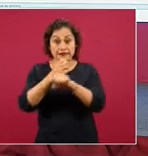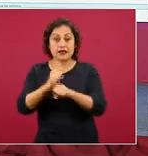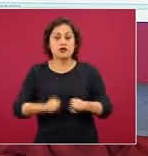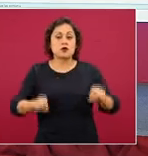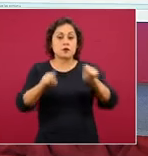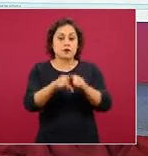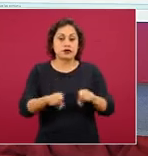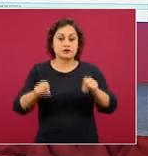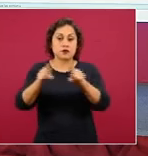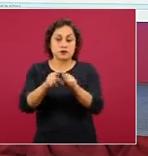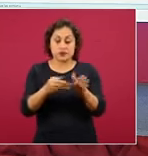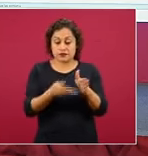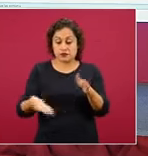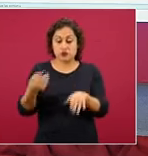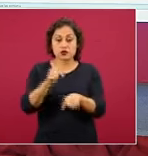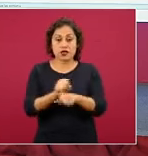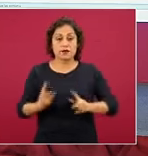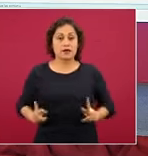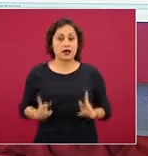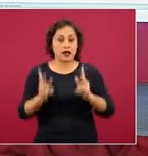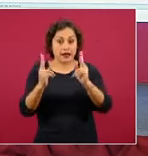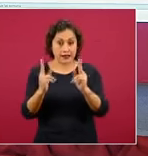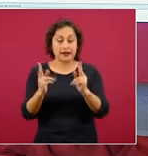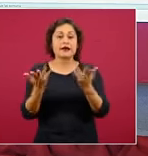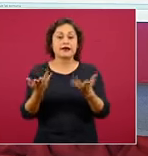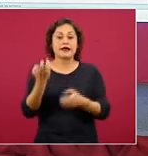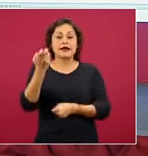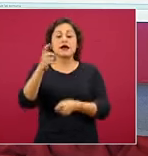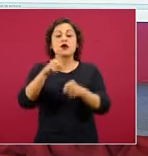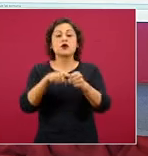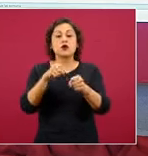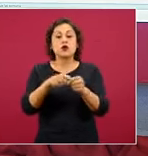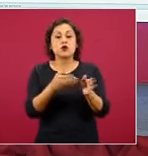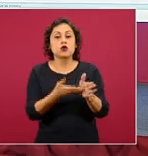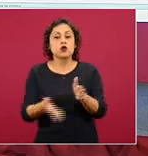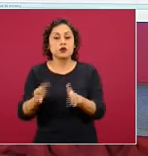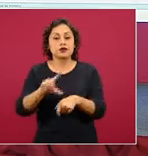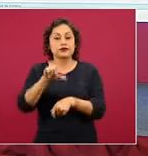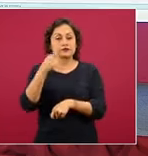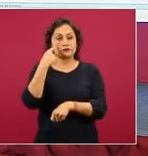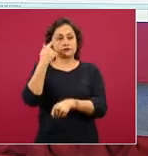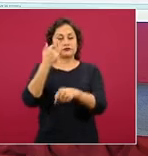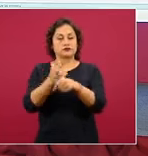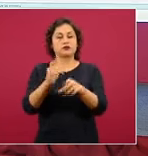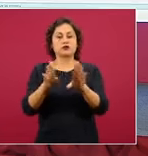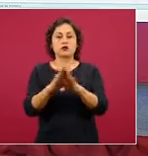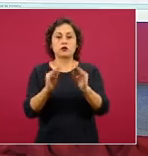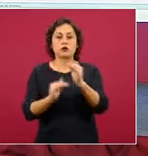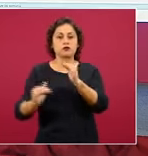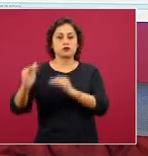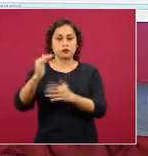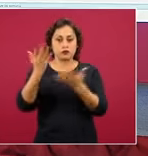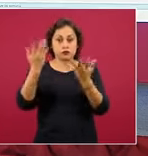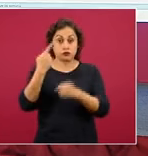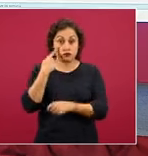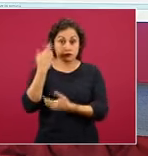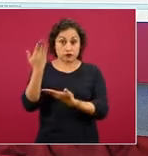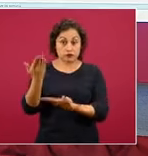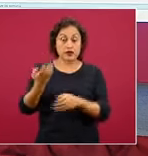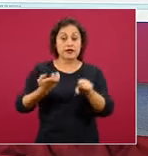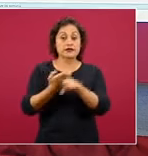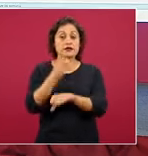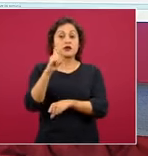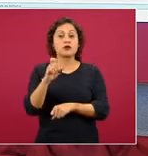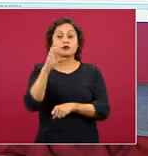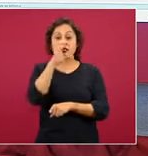semana epidemiológica, lo que se espera en estos colores y después el exceso, como vemos. Como vemos en este caso, en Aguascalientes